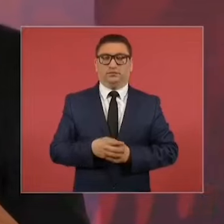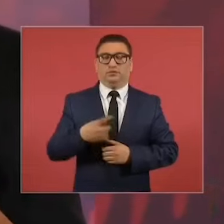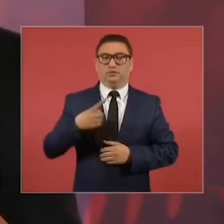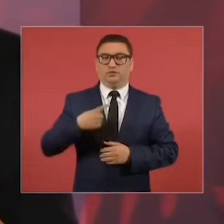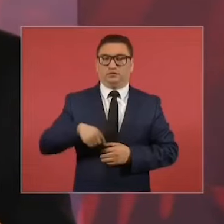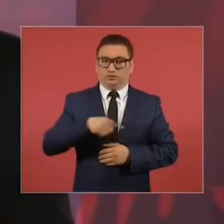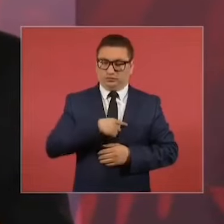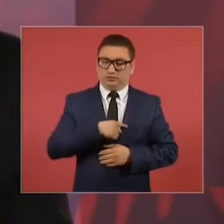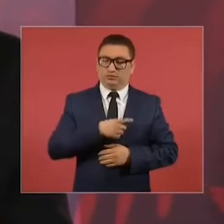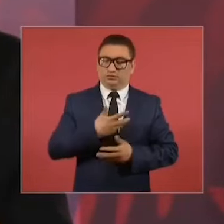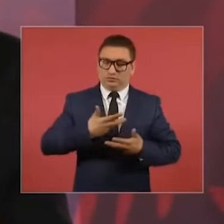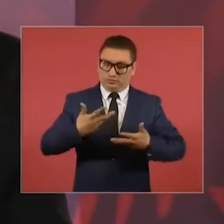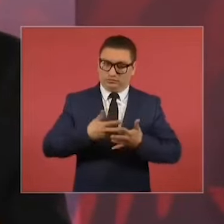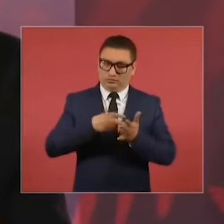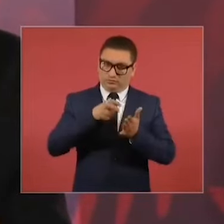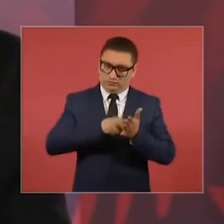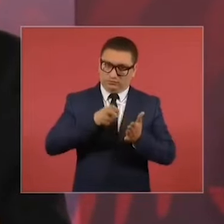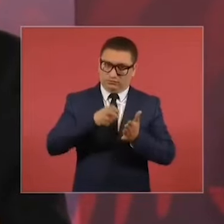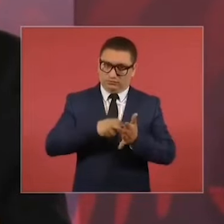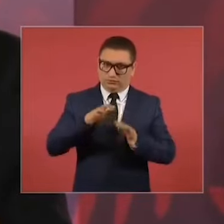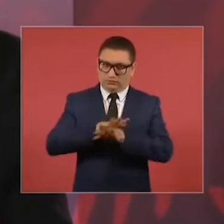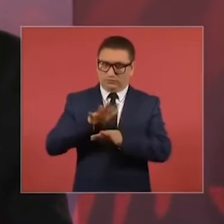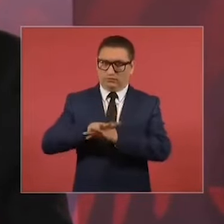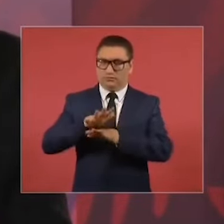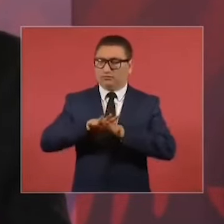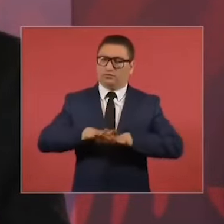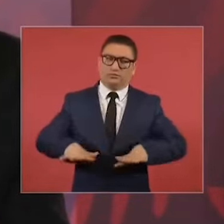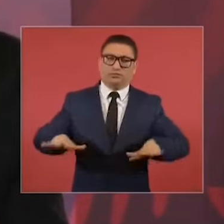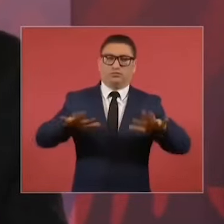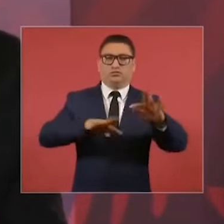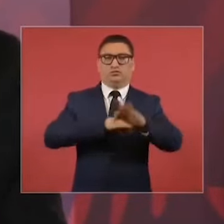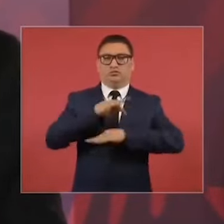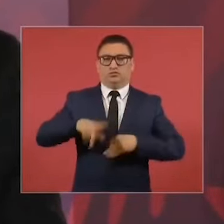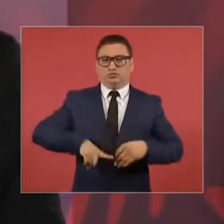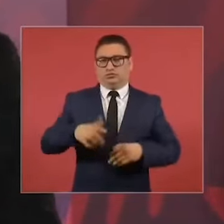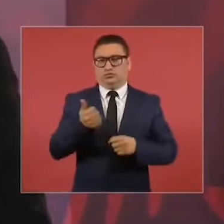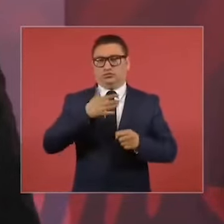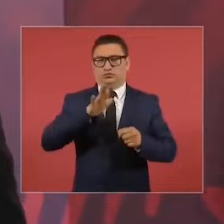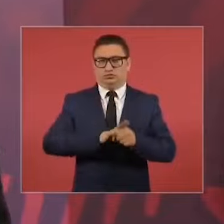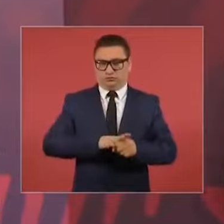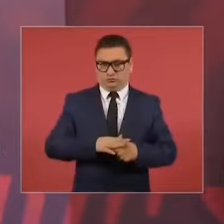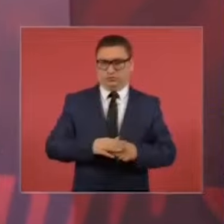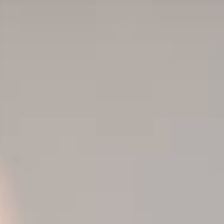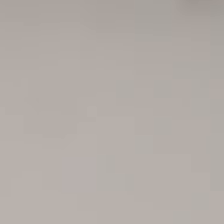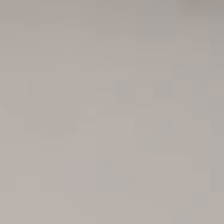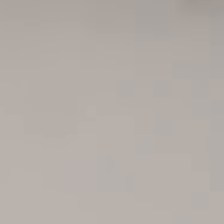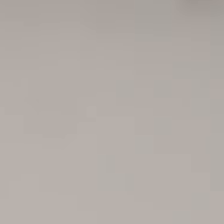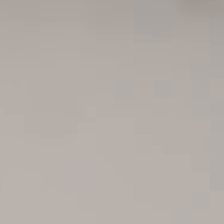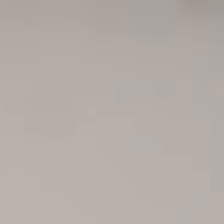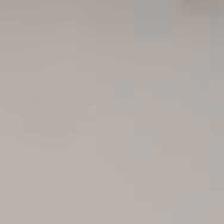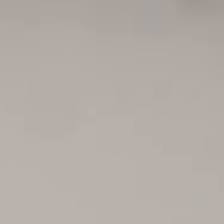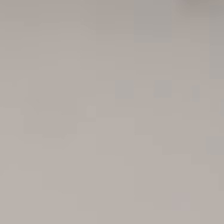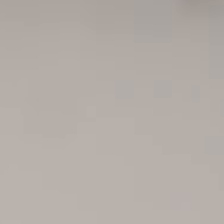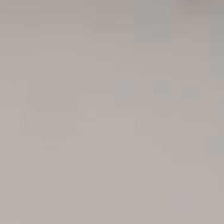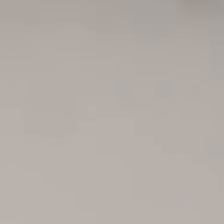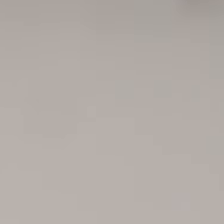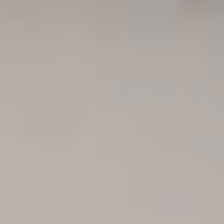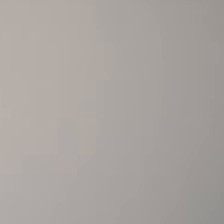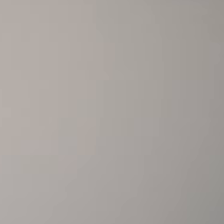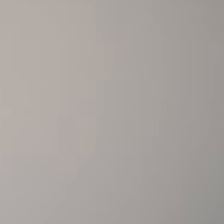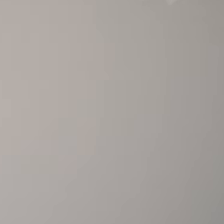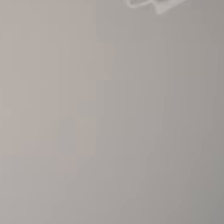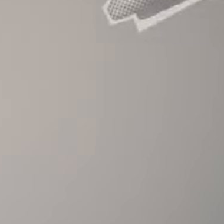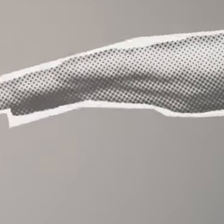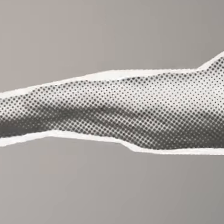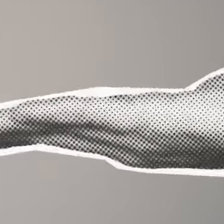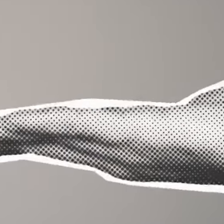hacer una reforma administrativa y tiene que desaparecer. ¿Pero para qué sirve el INAI?